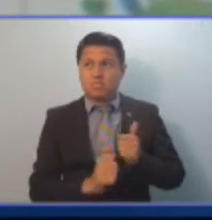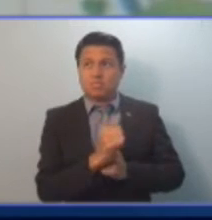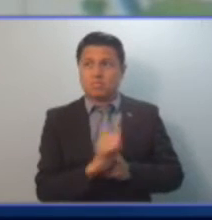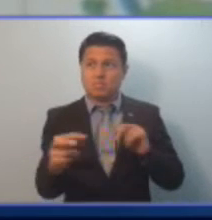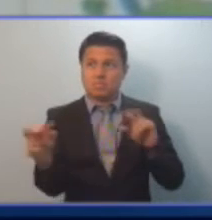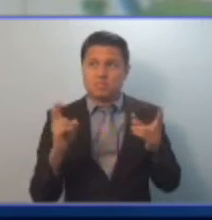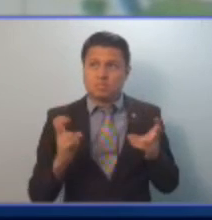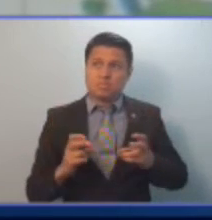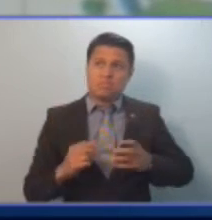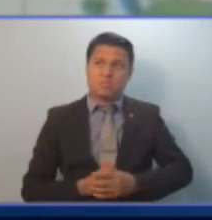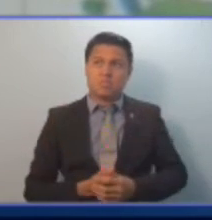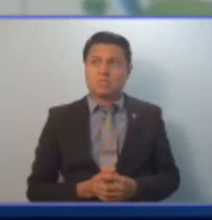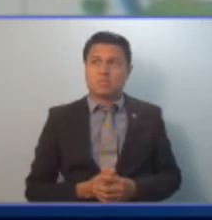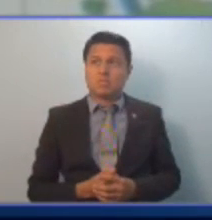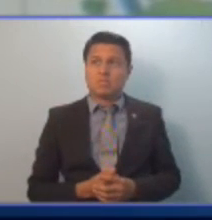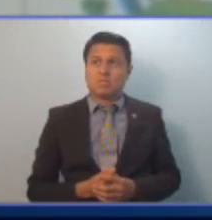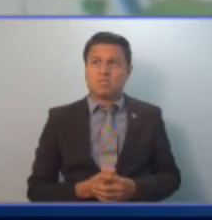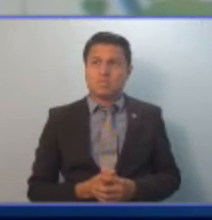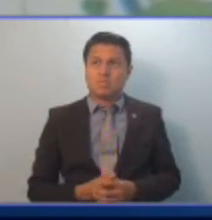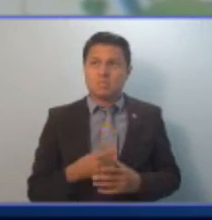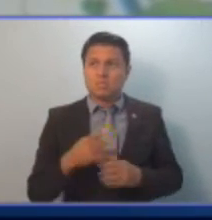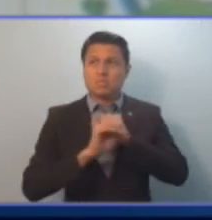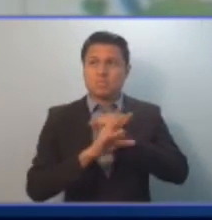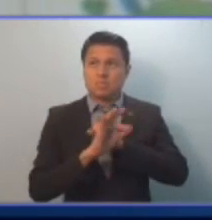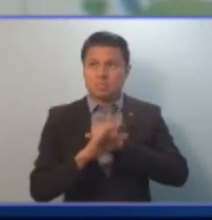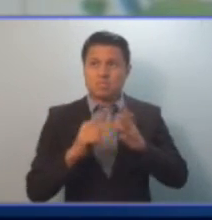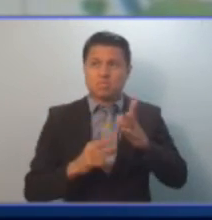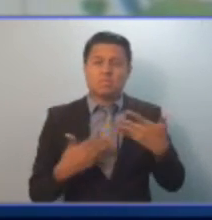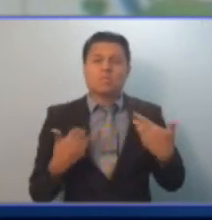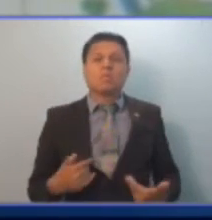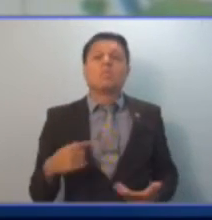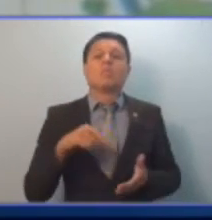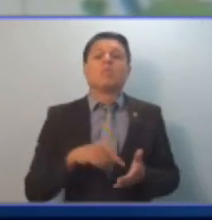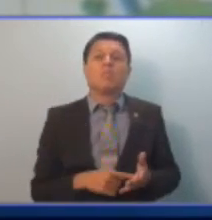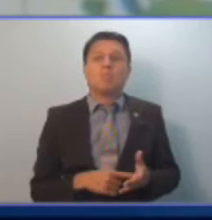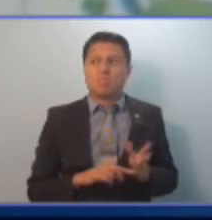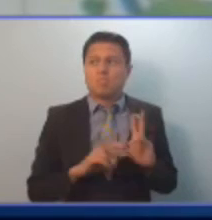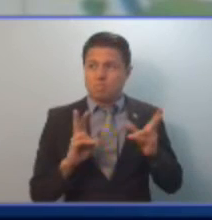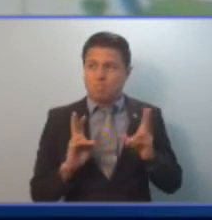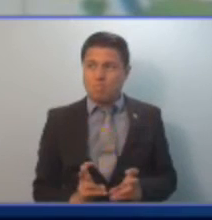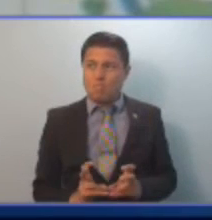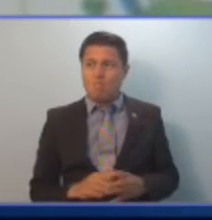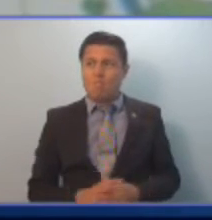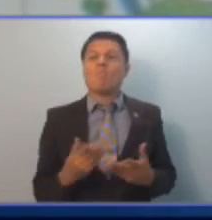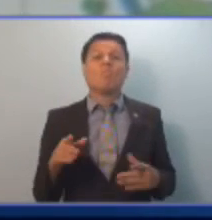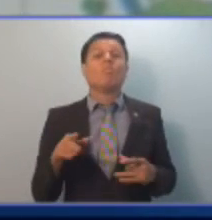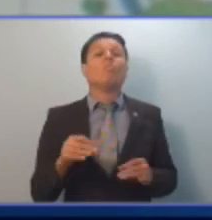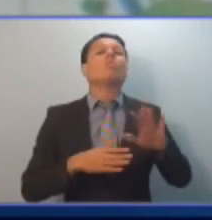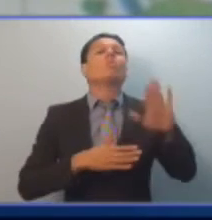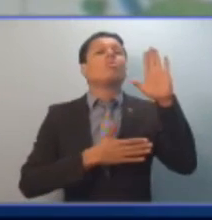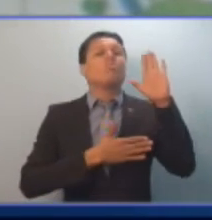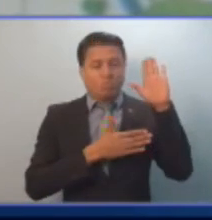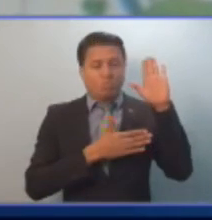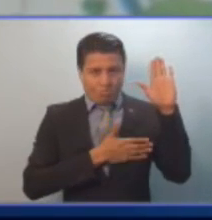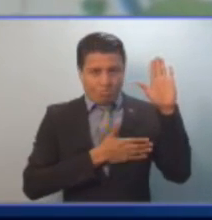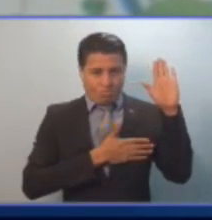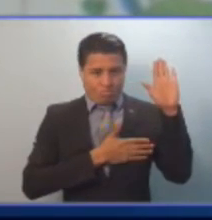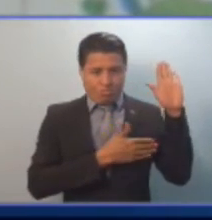con respecto a la promoción de los derechos estos. Ese es el compromiso.